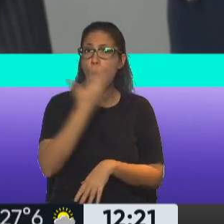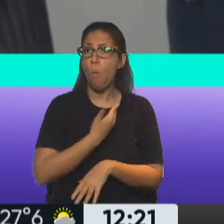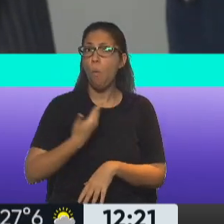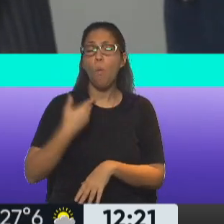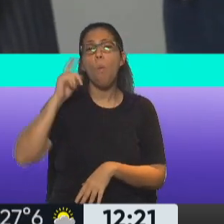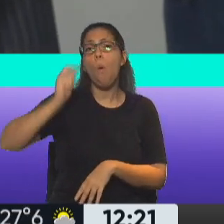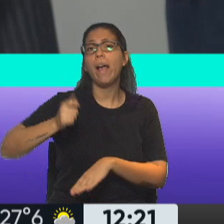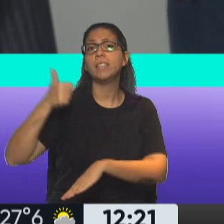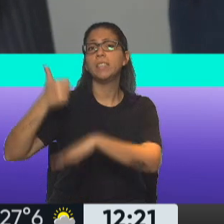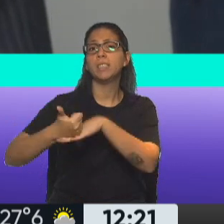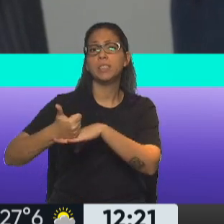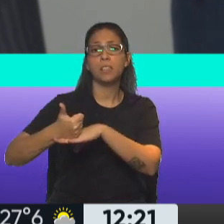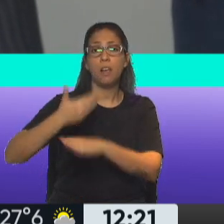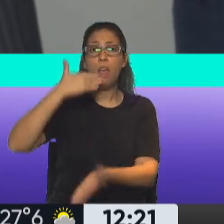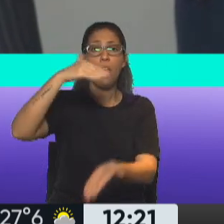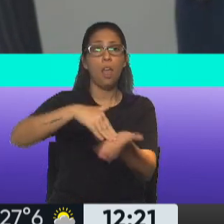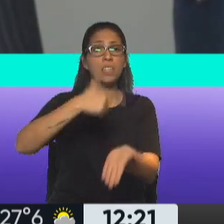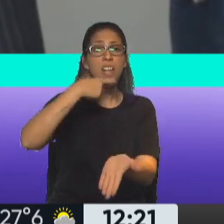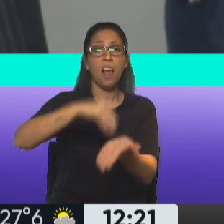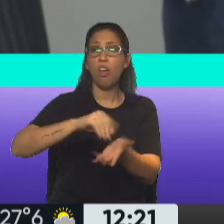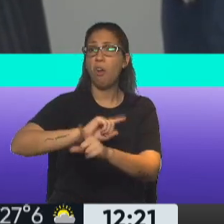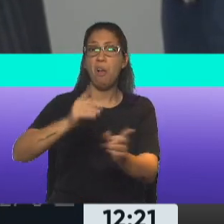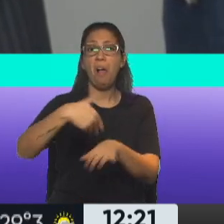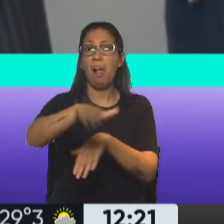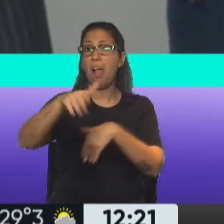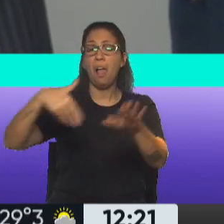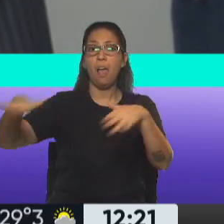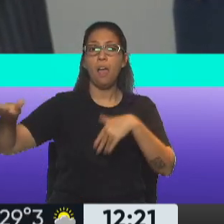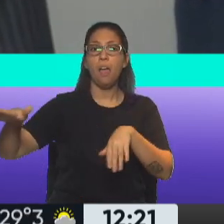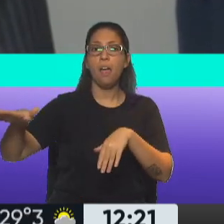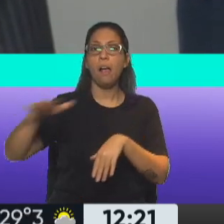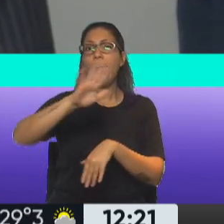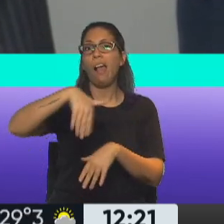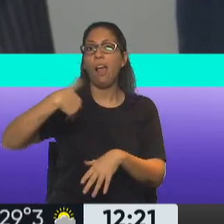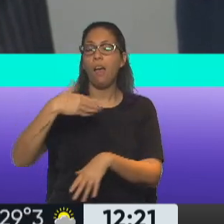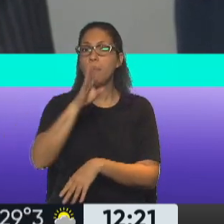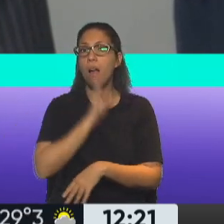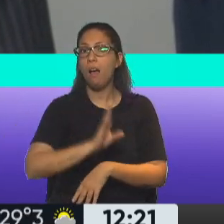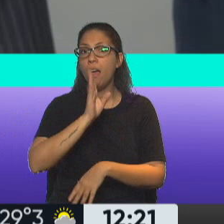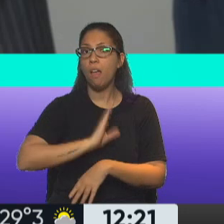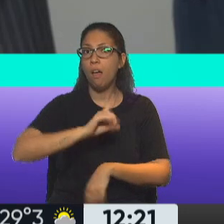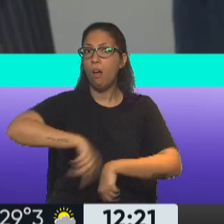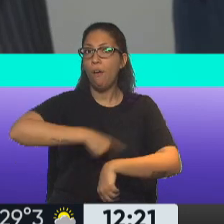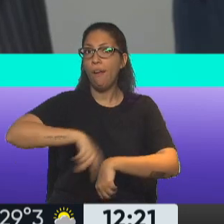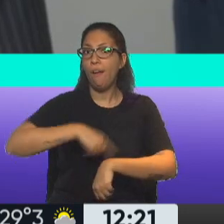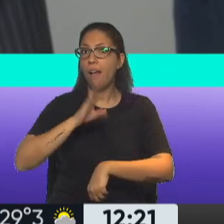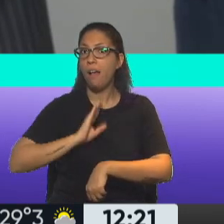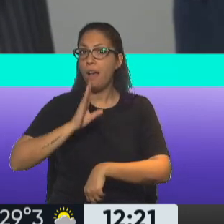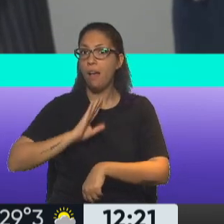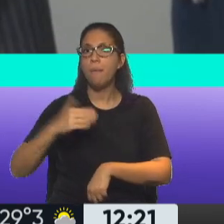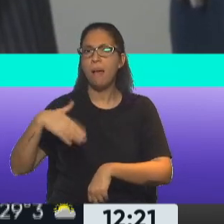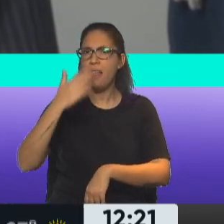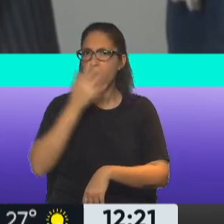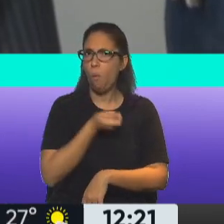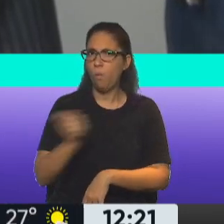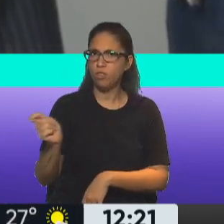Corte que no le toma juramento a un senador y lo tiene juntando paciencia durante horas y horas para poder hacerle un